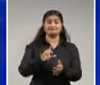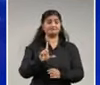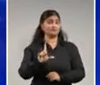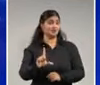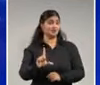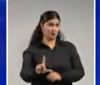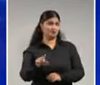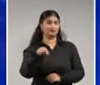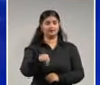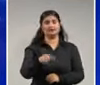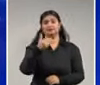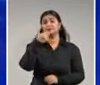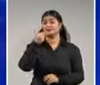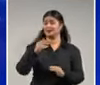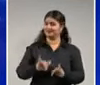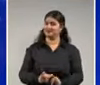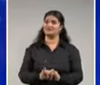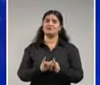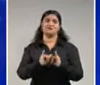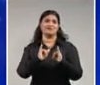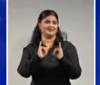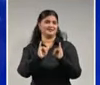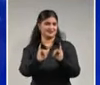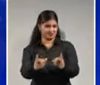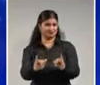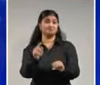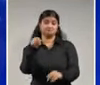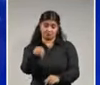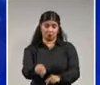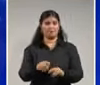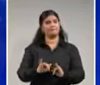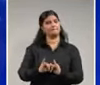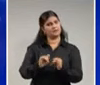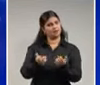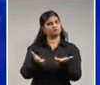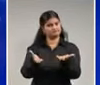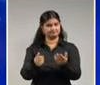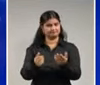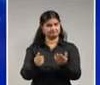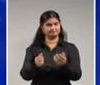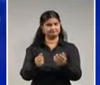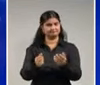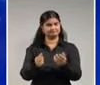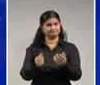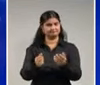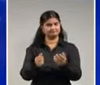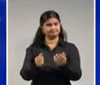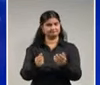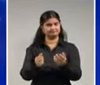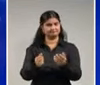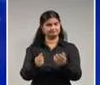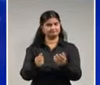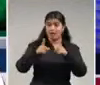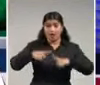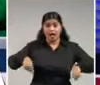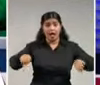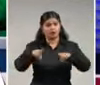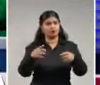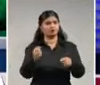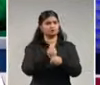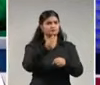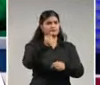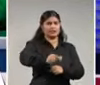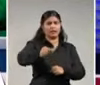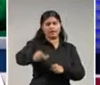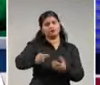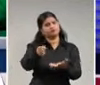buenas noticias, ¿no? Así es. Con sus particularidades, pero noticias favorables. Buenos días a todo el equipo que nos acompaña,